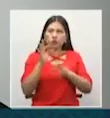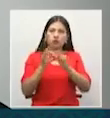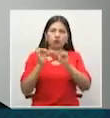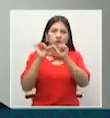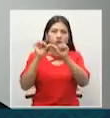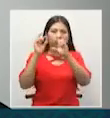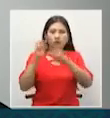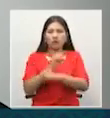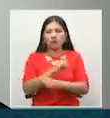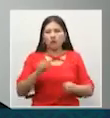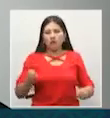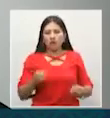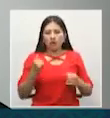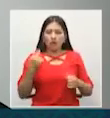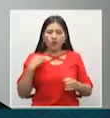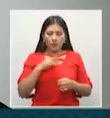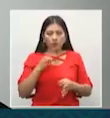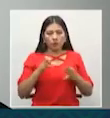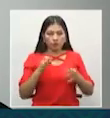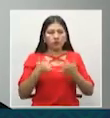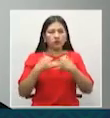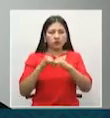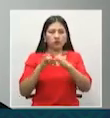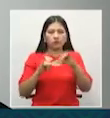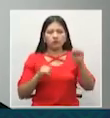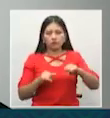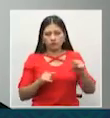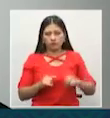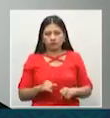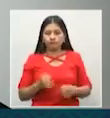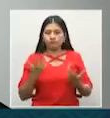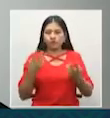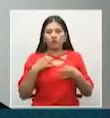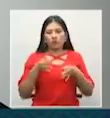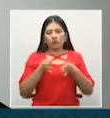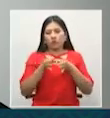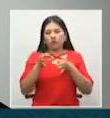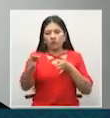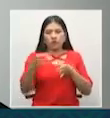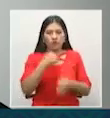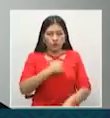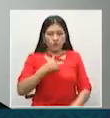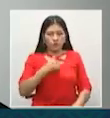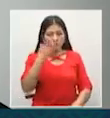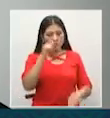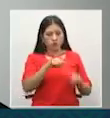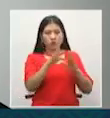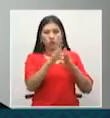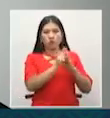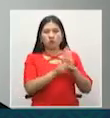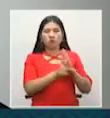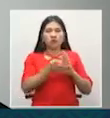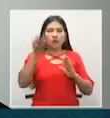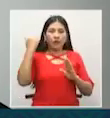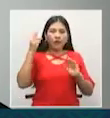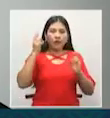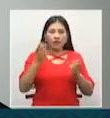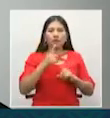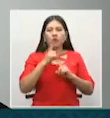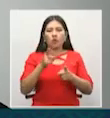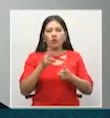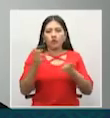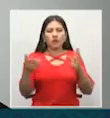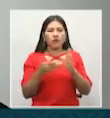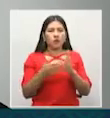la acusación, y ya estamos en el 2004. Finalmente, nuestra Constitución Política del Estado fue sabia al establecer que los